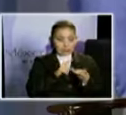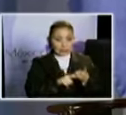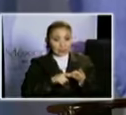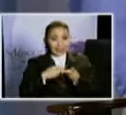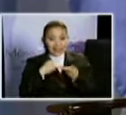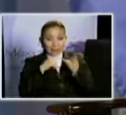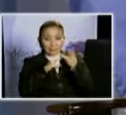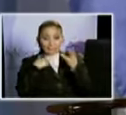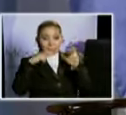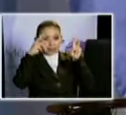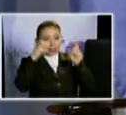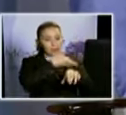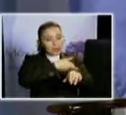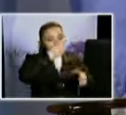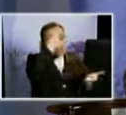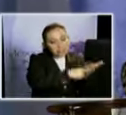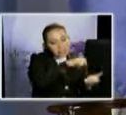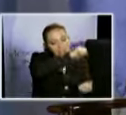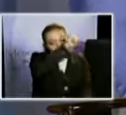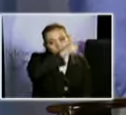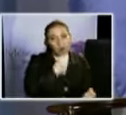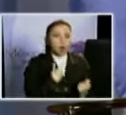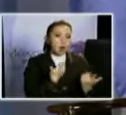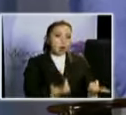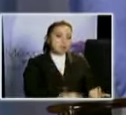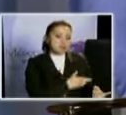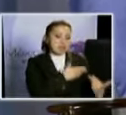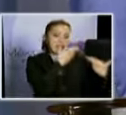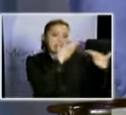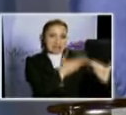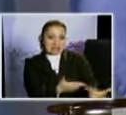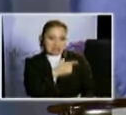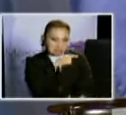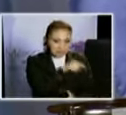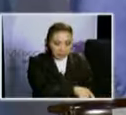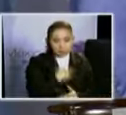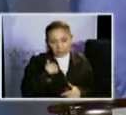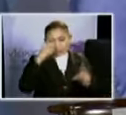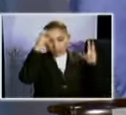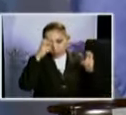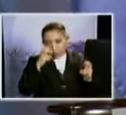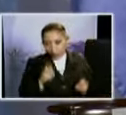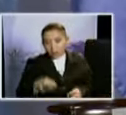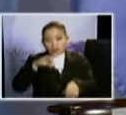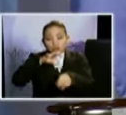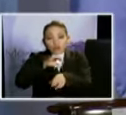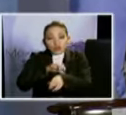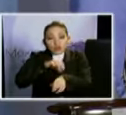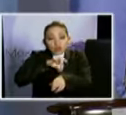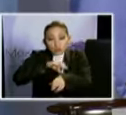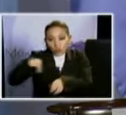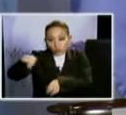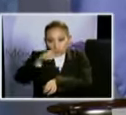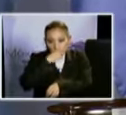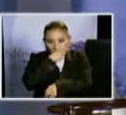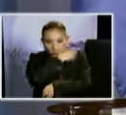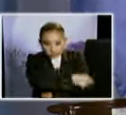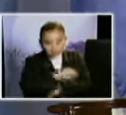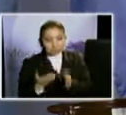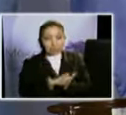ver el tema familiar, tema genético, son otros temas. Eso es lo que te están diciendo los médicos. Ahora, trata